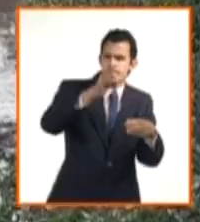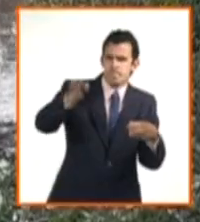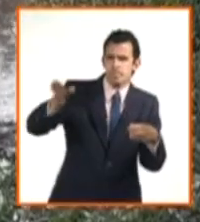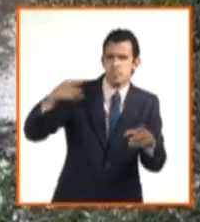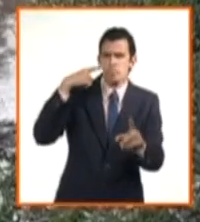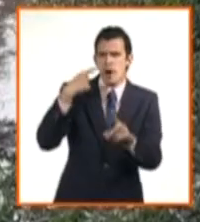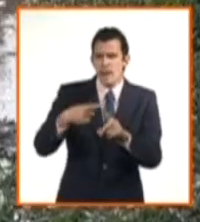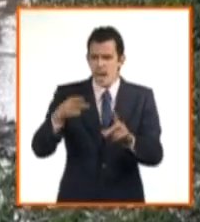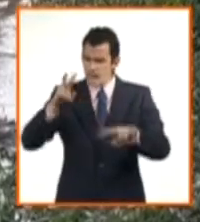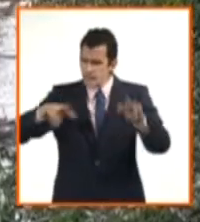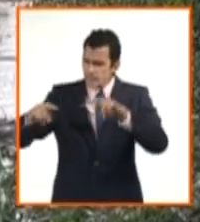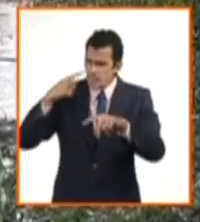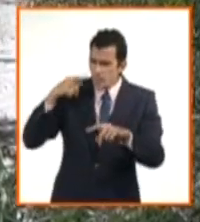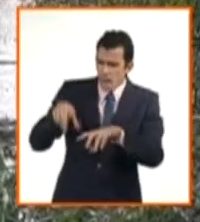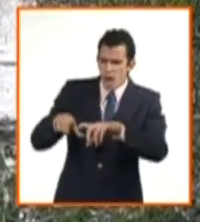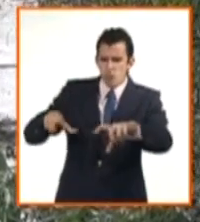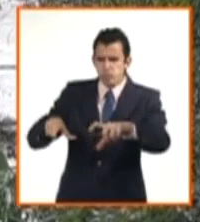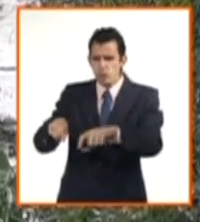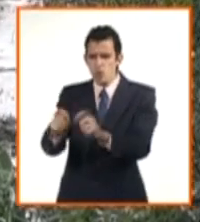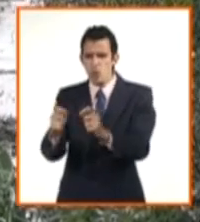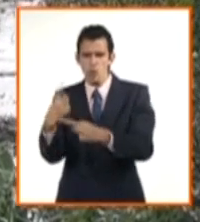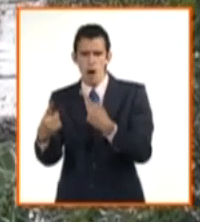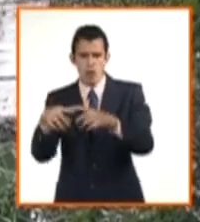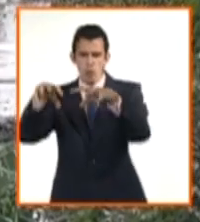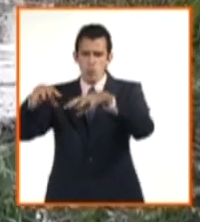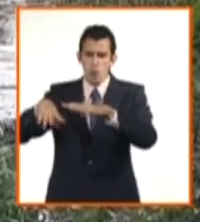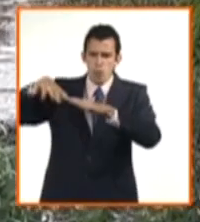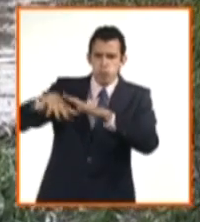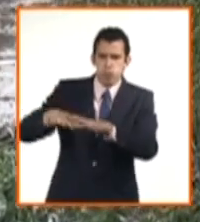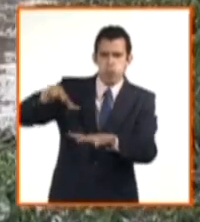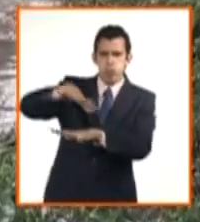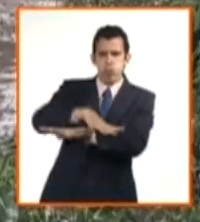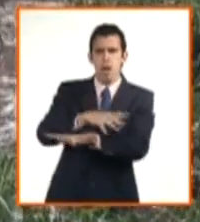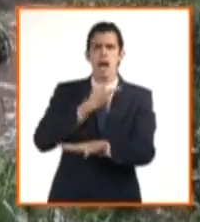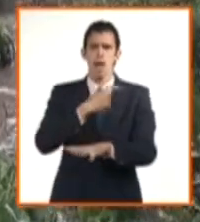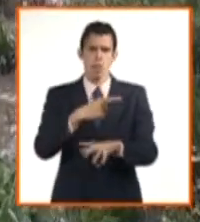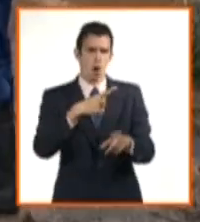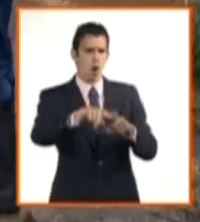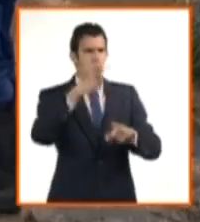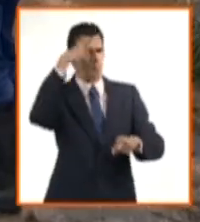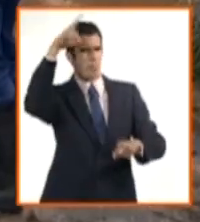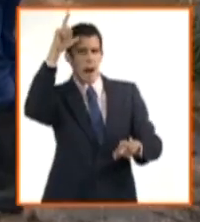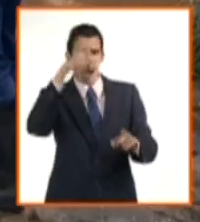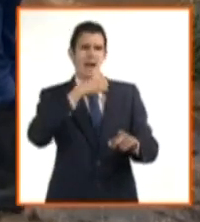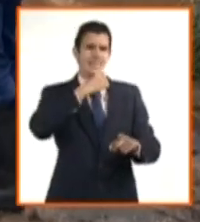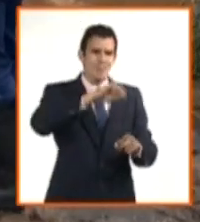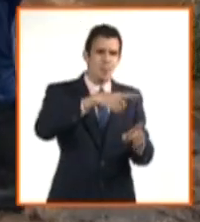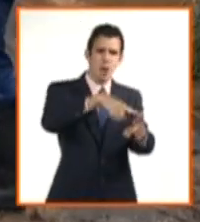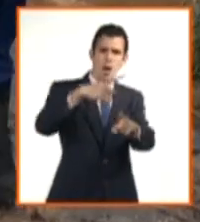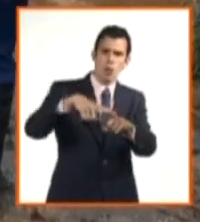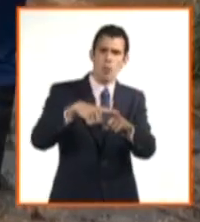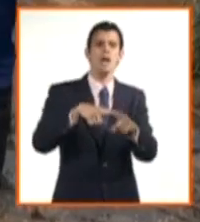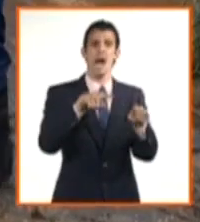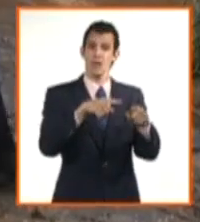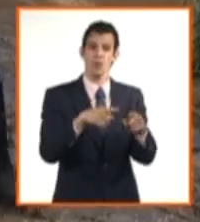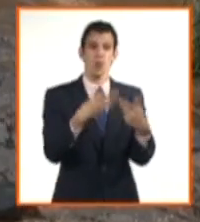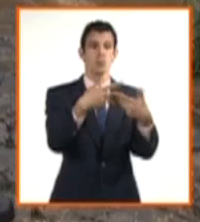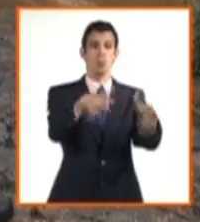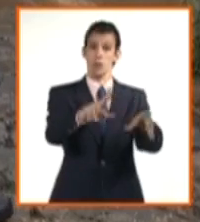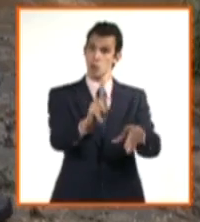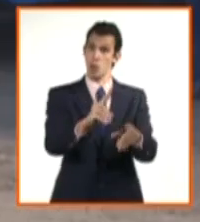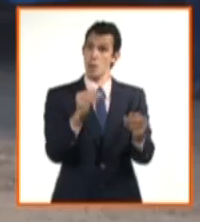desagües así como la protección y recuperación del ganado y los productos agrícolas fueron precisados entre otras prioridades